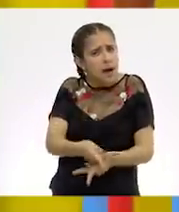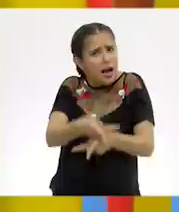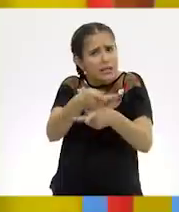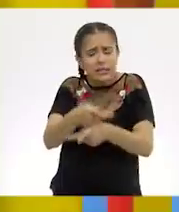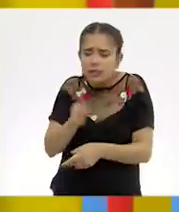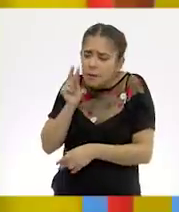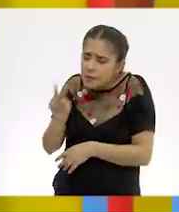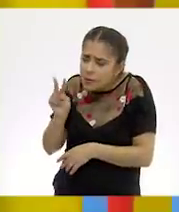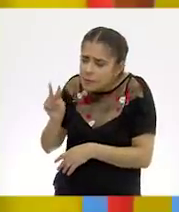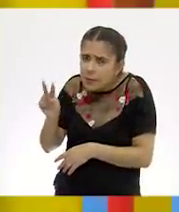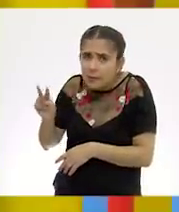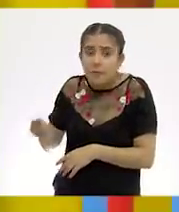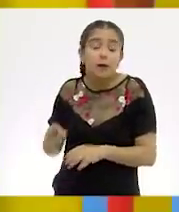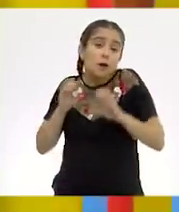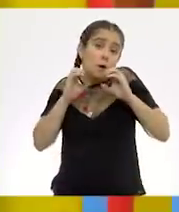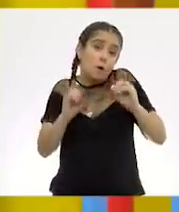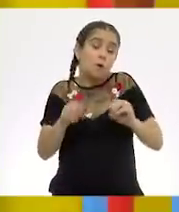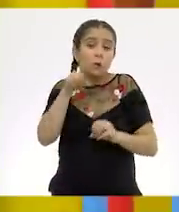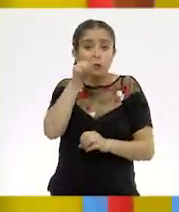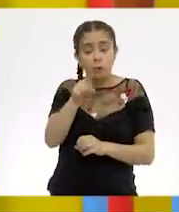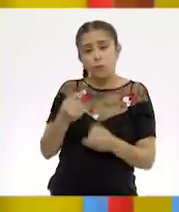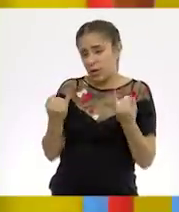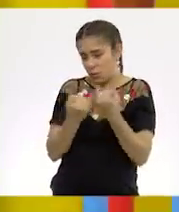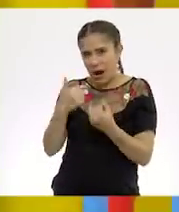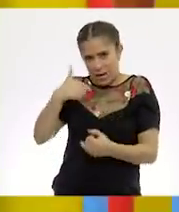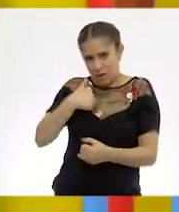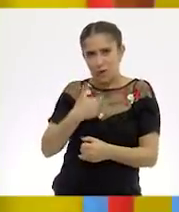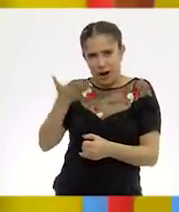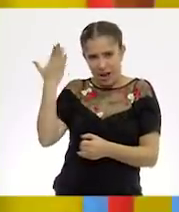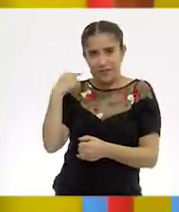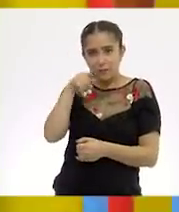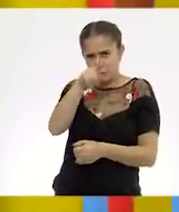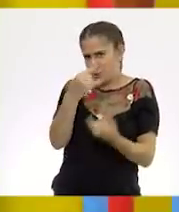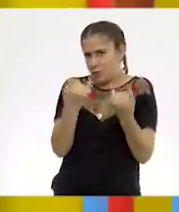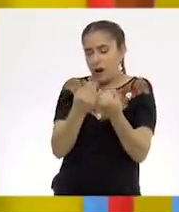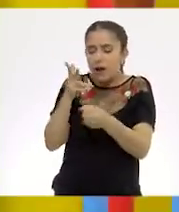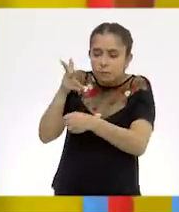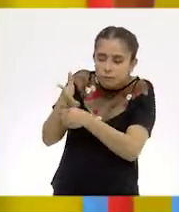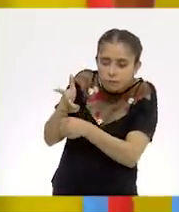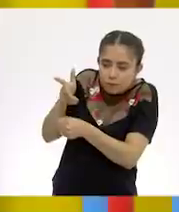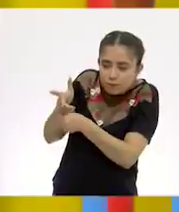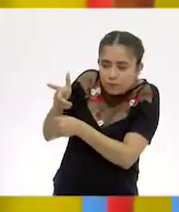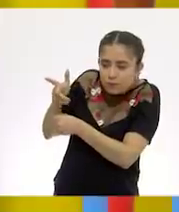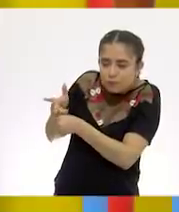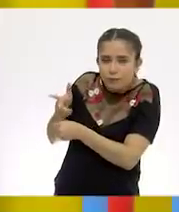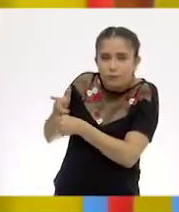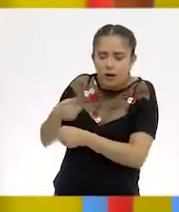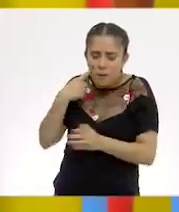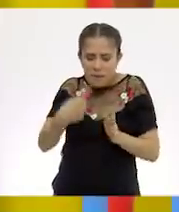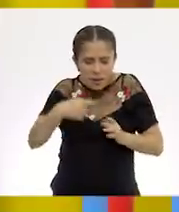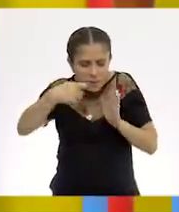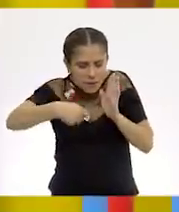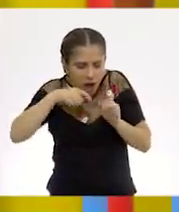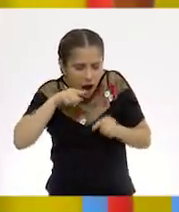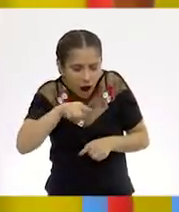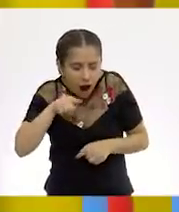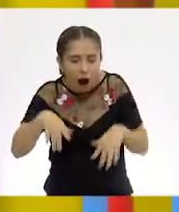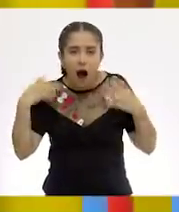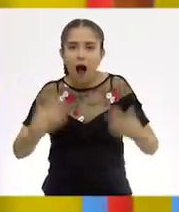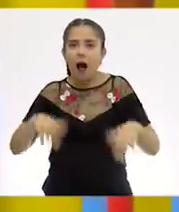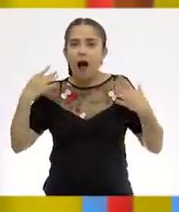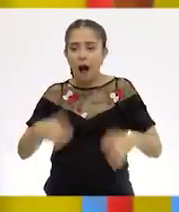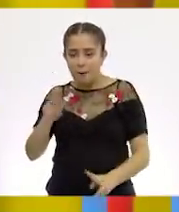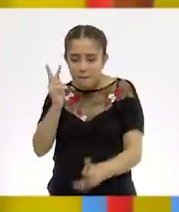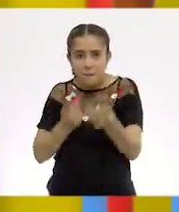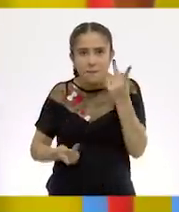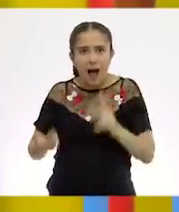tienes la oportunidad de grabarlas como yo lo hice en la noche, te vas a llevar gratas sorpresas y te vas a sorprender de todo lo que puede hacer